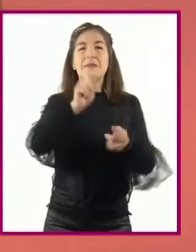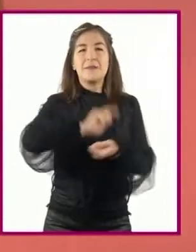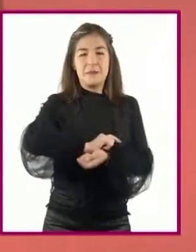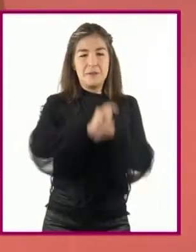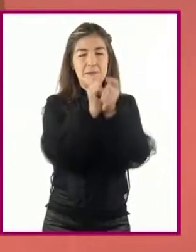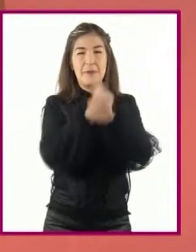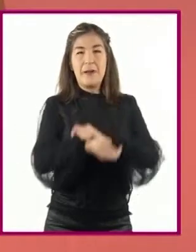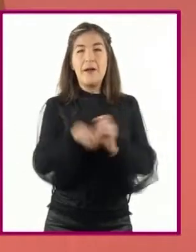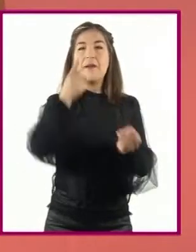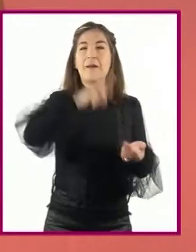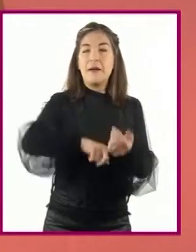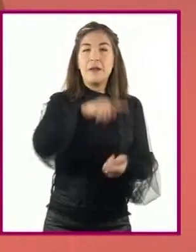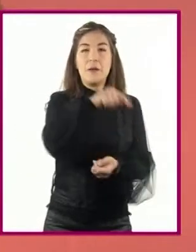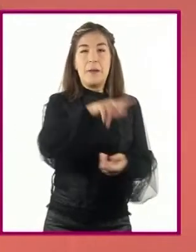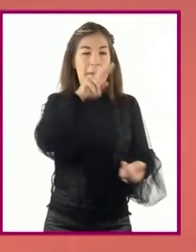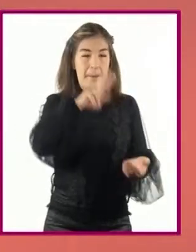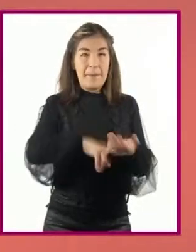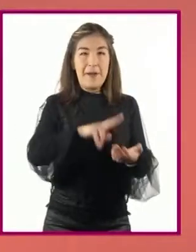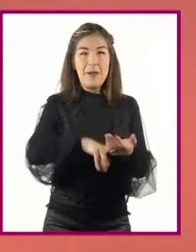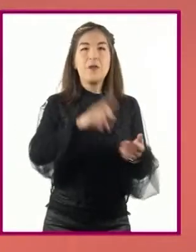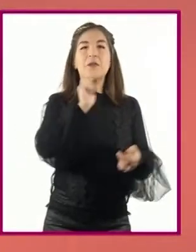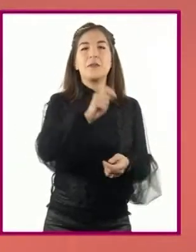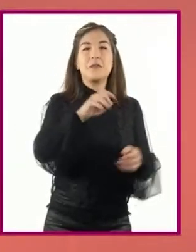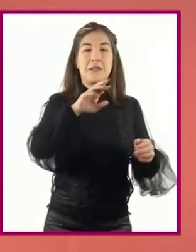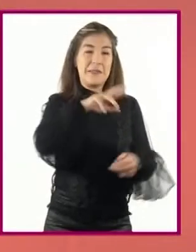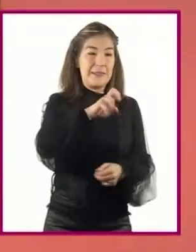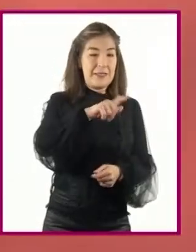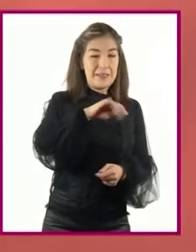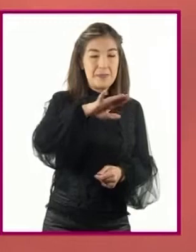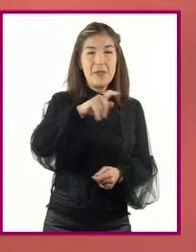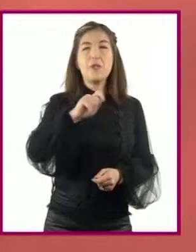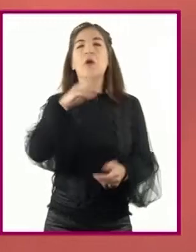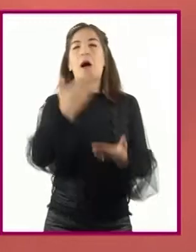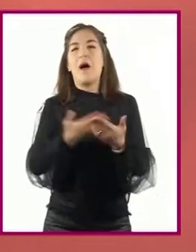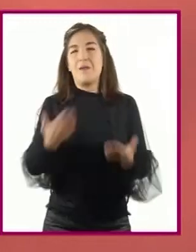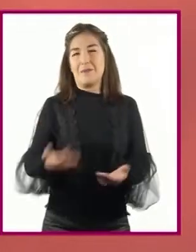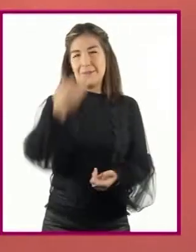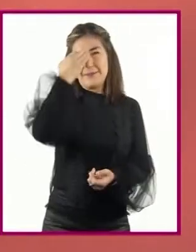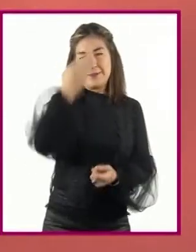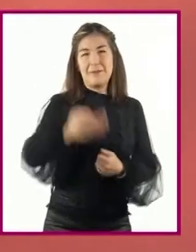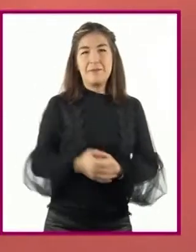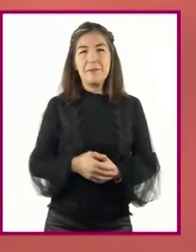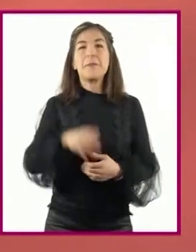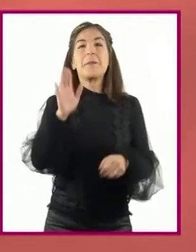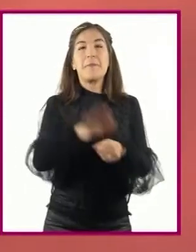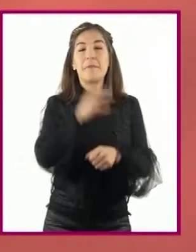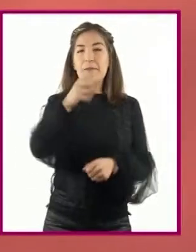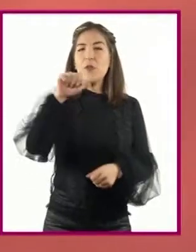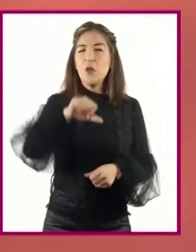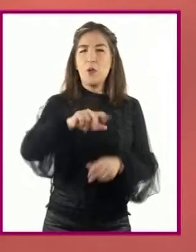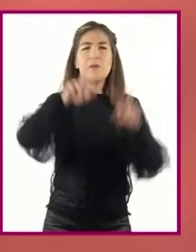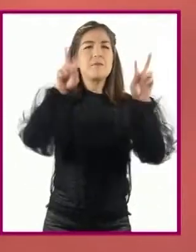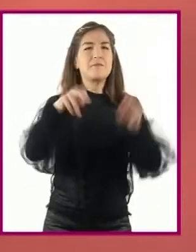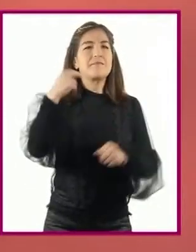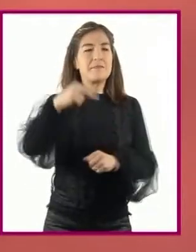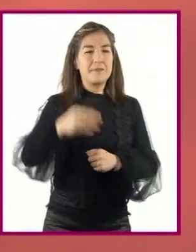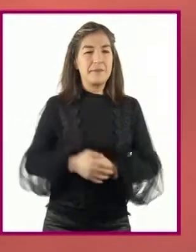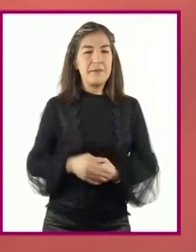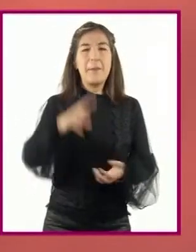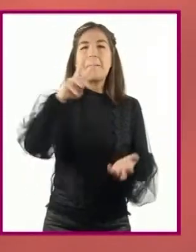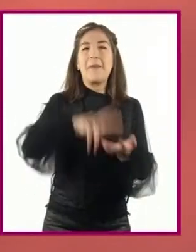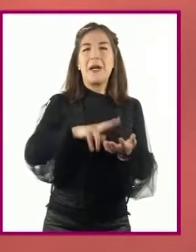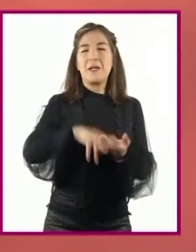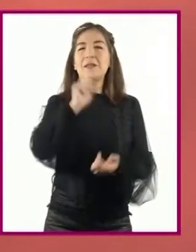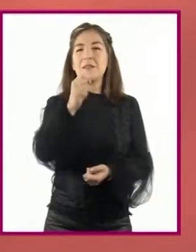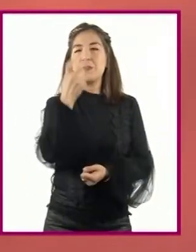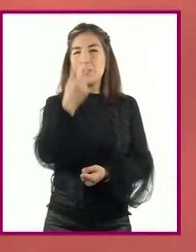transformaciones entre los valores del Renacimiento y la época actual. Y por ello, nuestra sesión lleva por título Valores